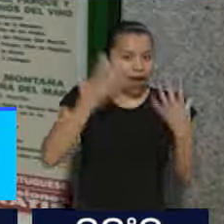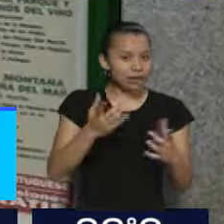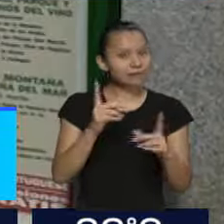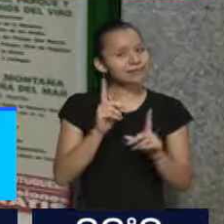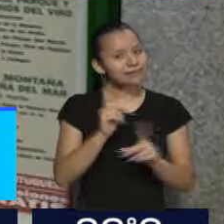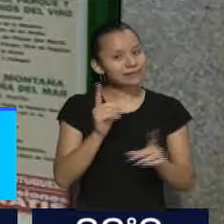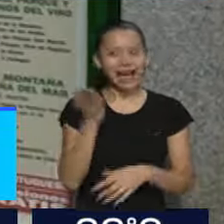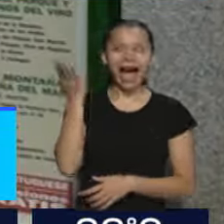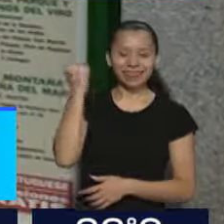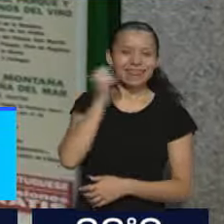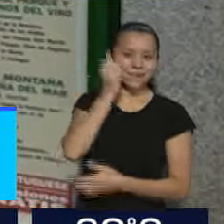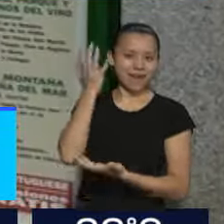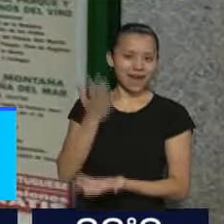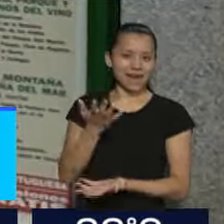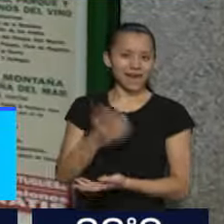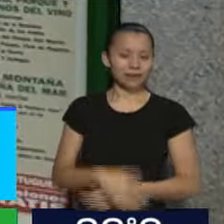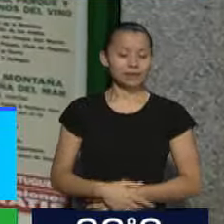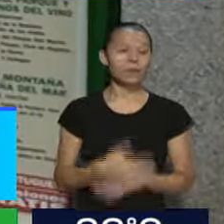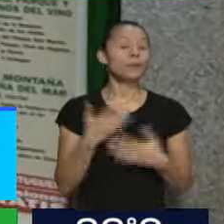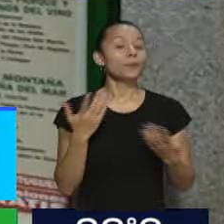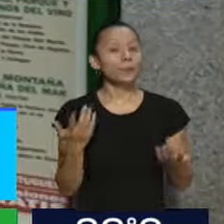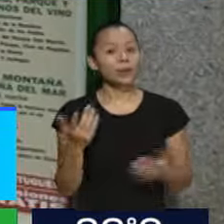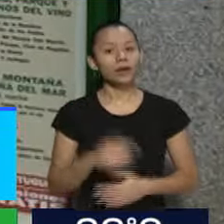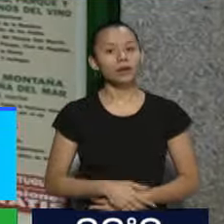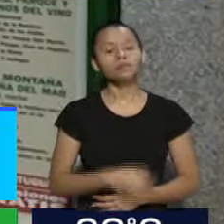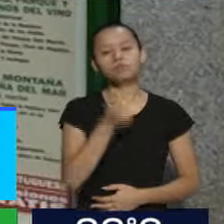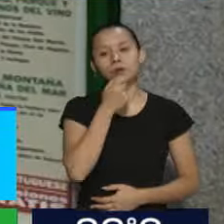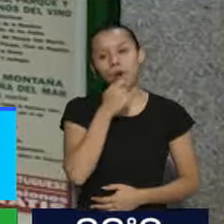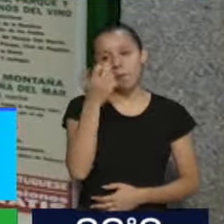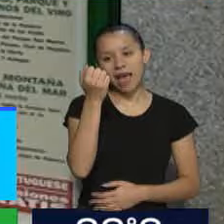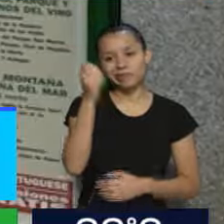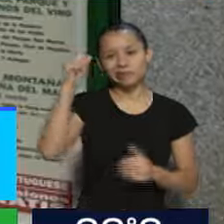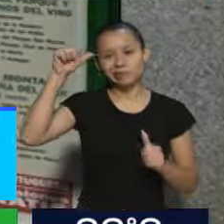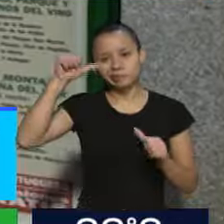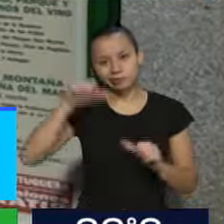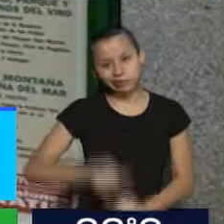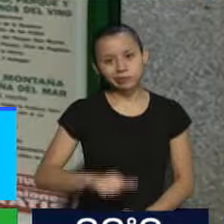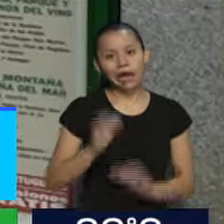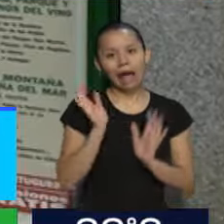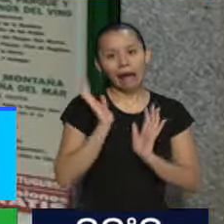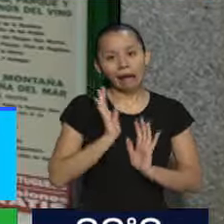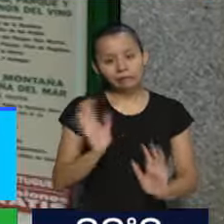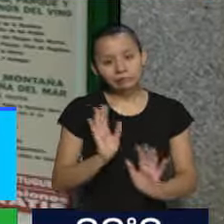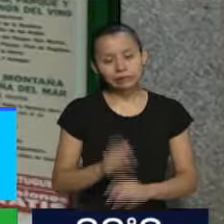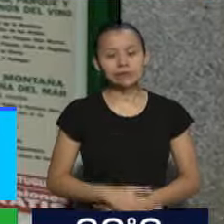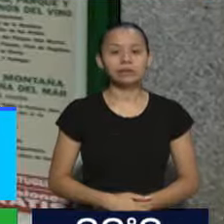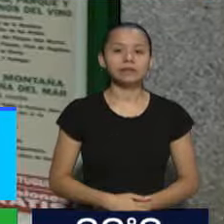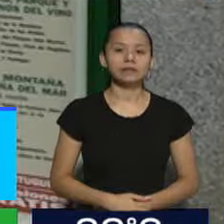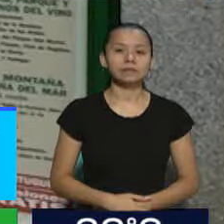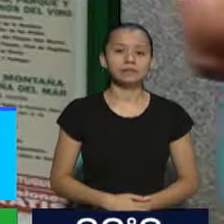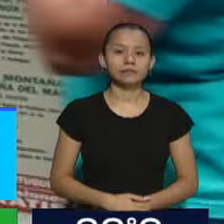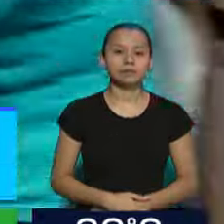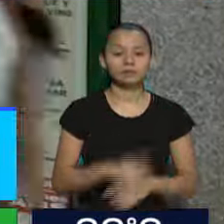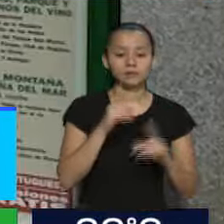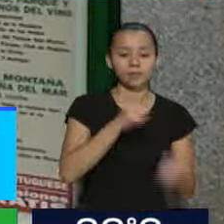ocupación. No obstante eso, digamos, de la evaluación general que se realizó en conjunto con el EMETUR